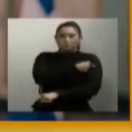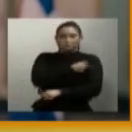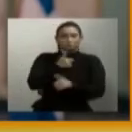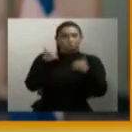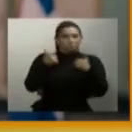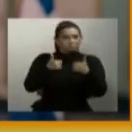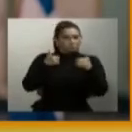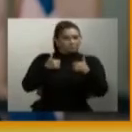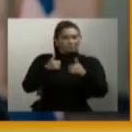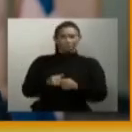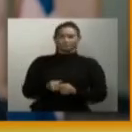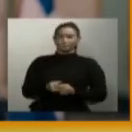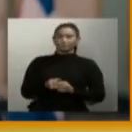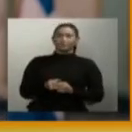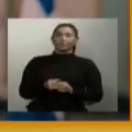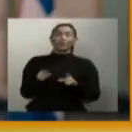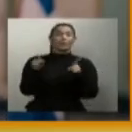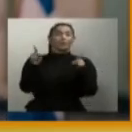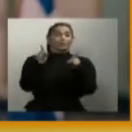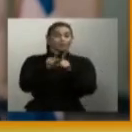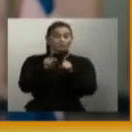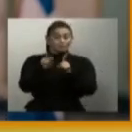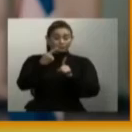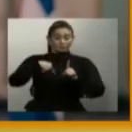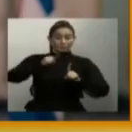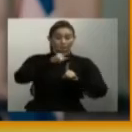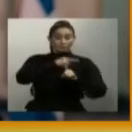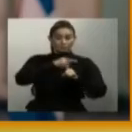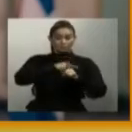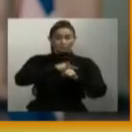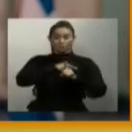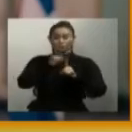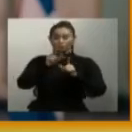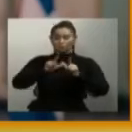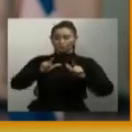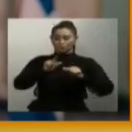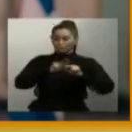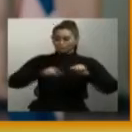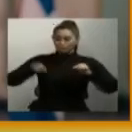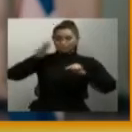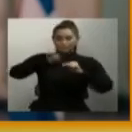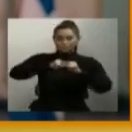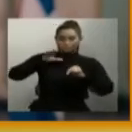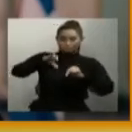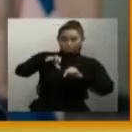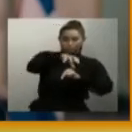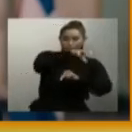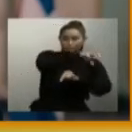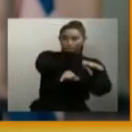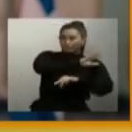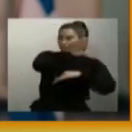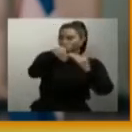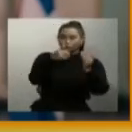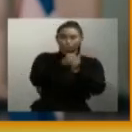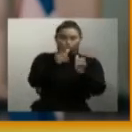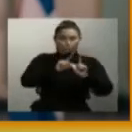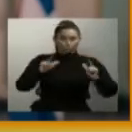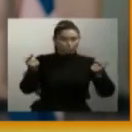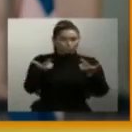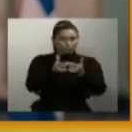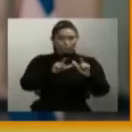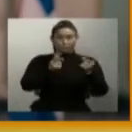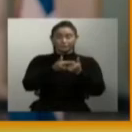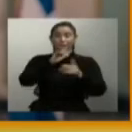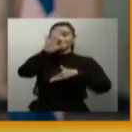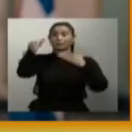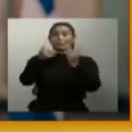economía que comenzó ahora unos problemas mundial unas escasez es mundial es que hay muy gran hay problema de electricidad a nivel mundial